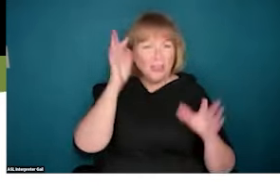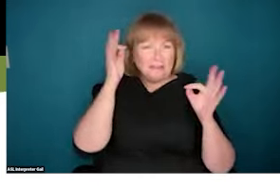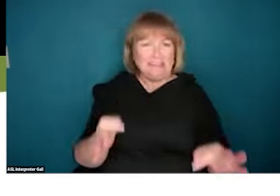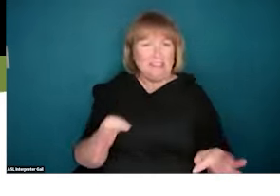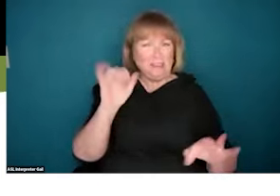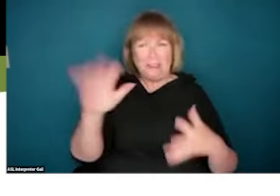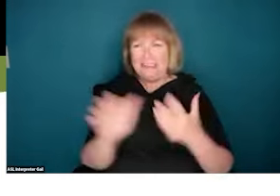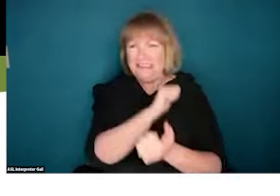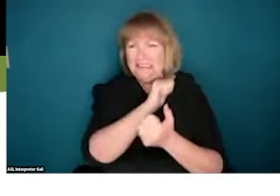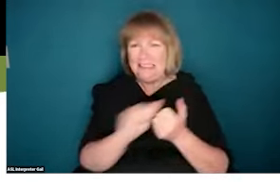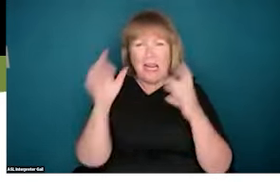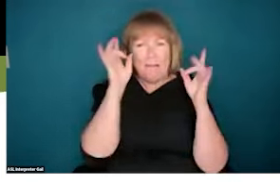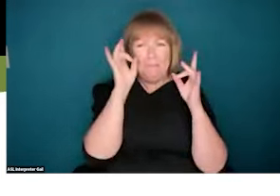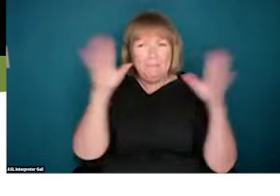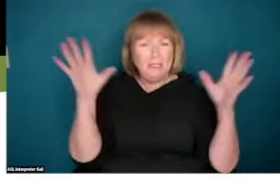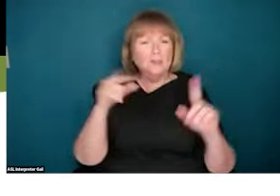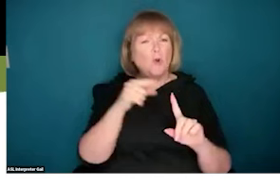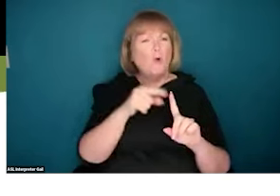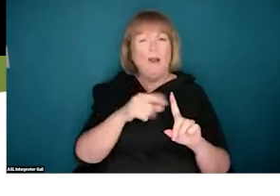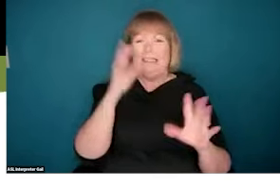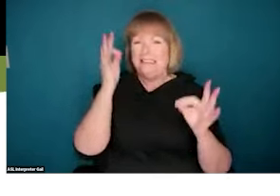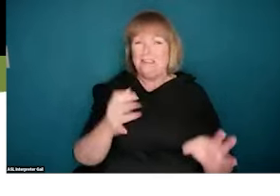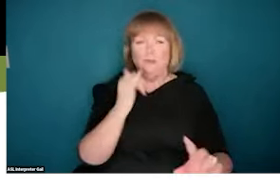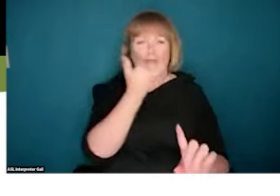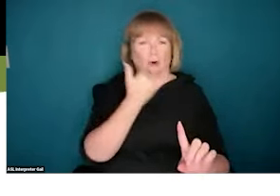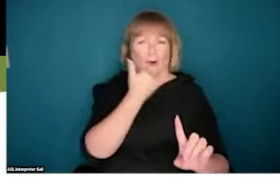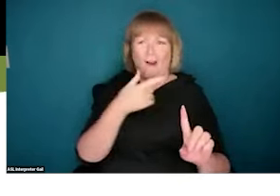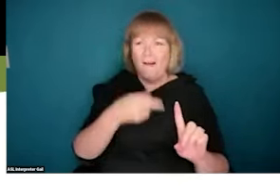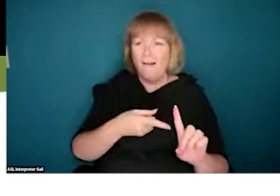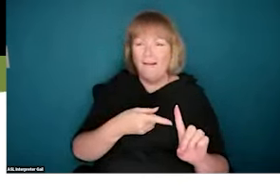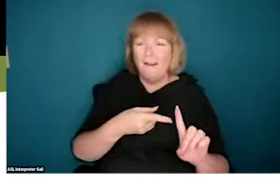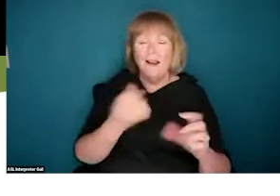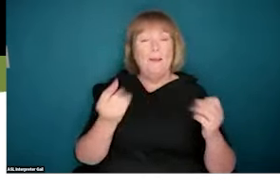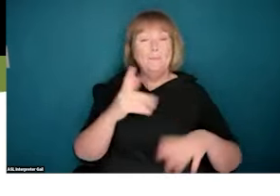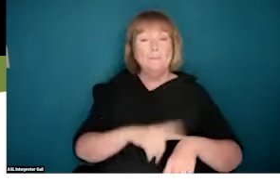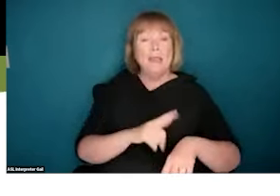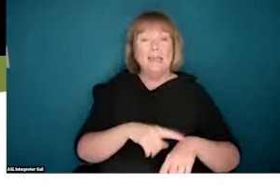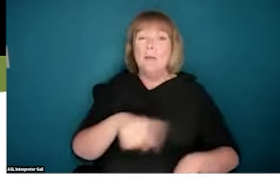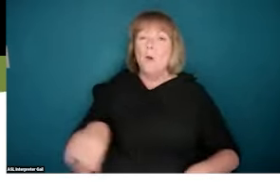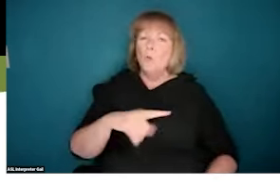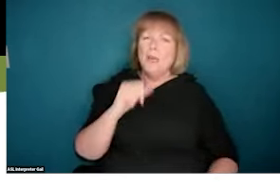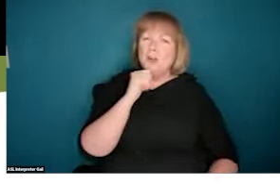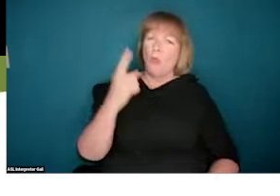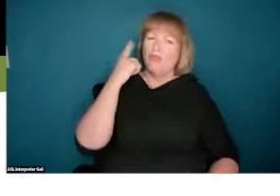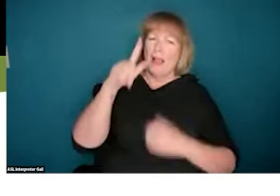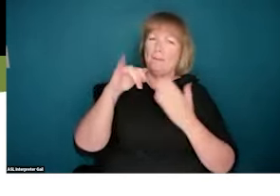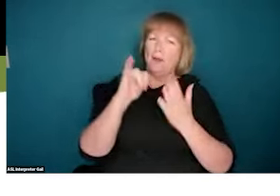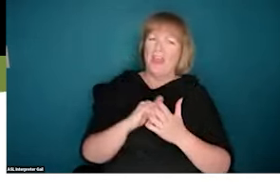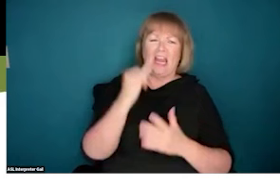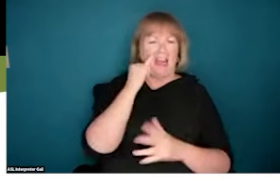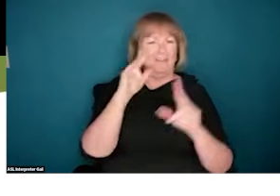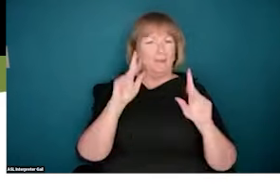o ella cumpla 18, ellos estamos muy asustados de que pueden empezar a tomar decisiones contra ellos mismos